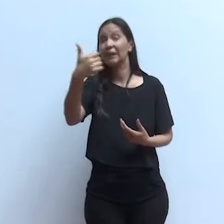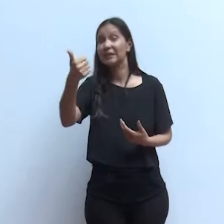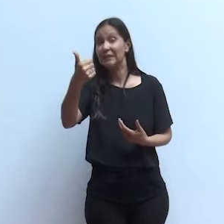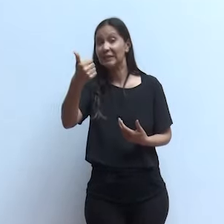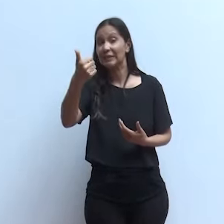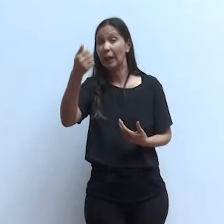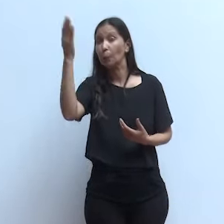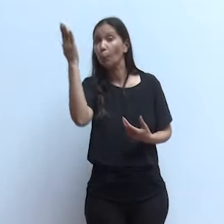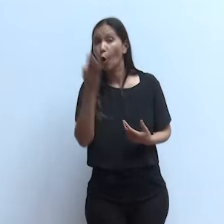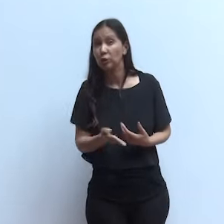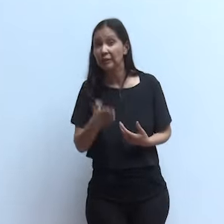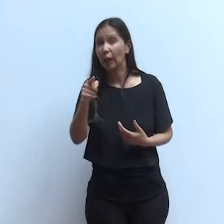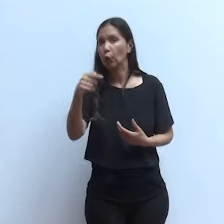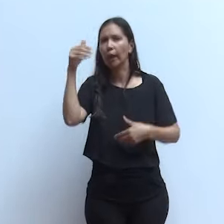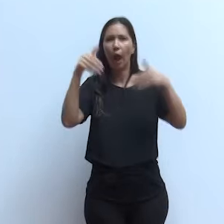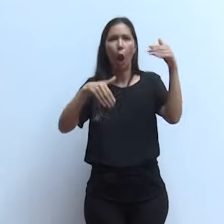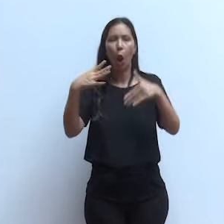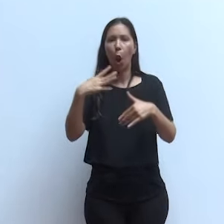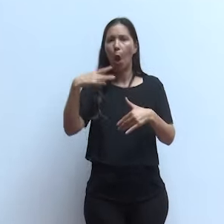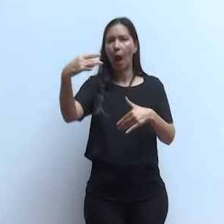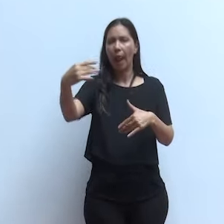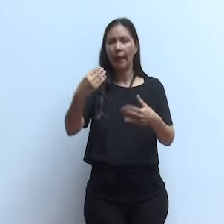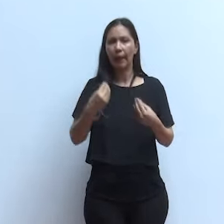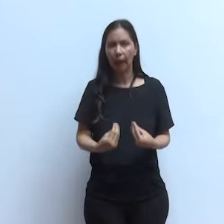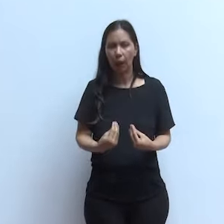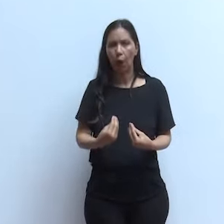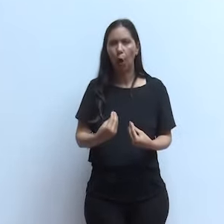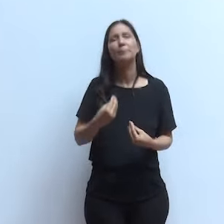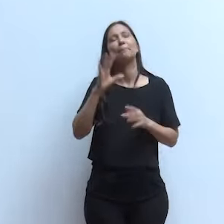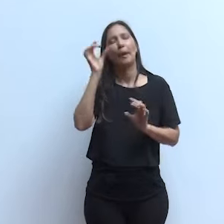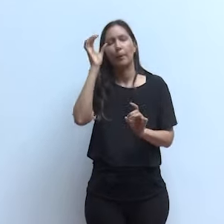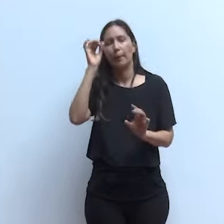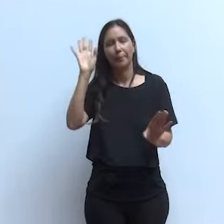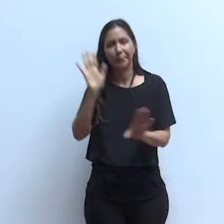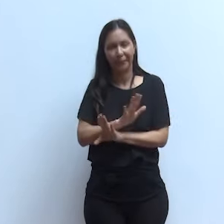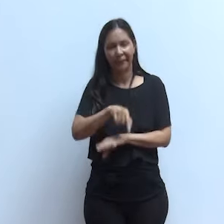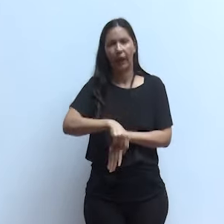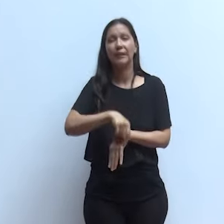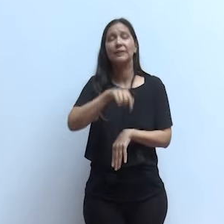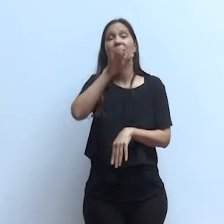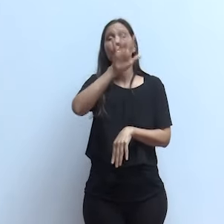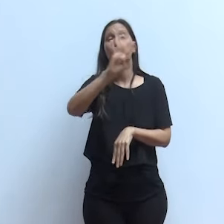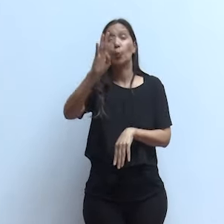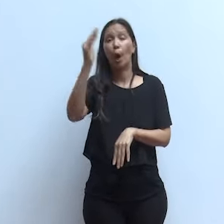que que no te votó no perdón con ese 54 por que no te votó